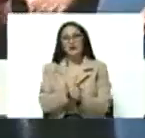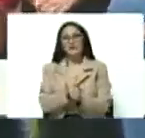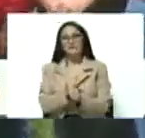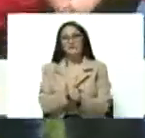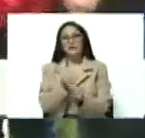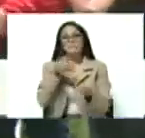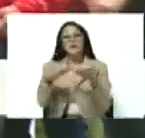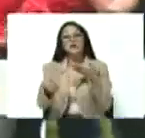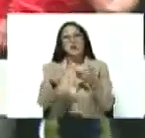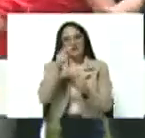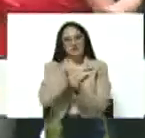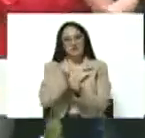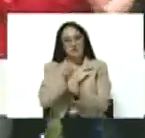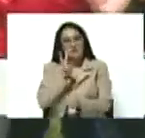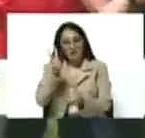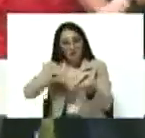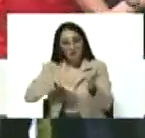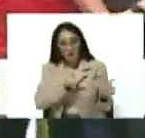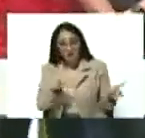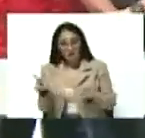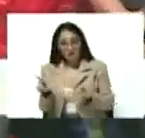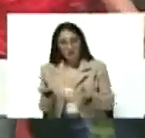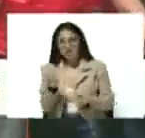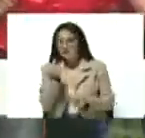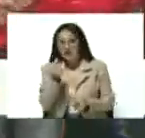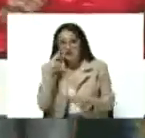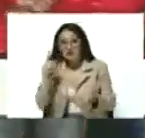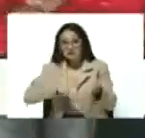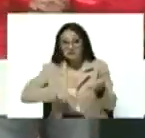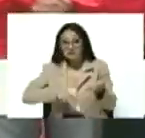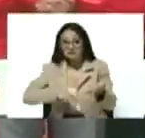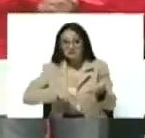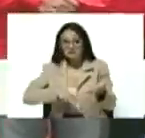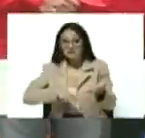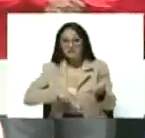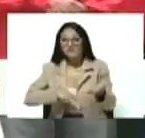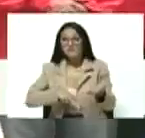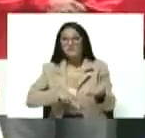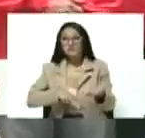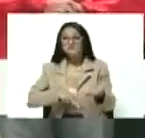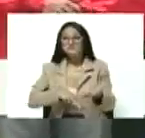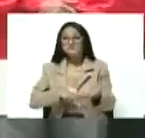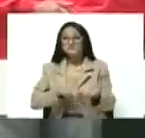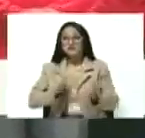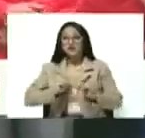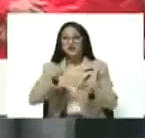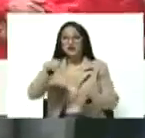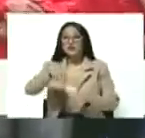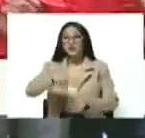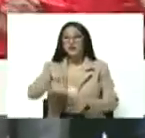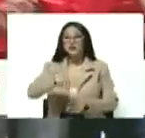El manual de trabajo, ¿lo han visto? ¿Nadie lo ha visto? ¿Lo entregamos aquí?